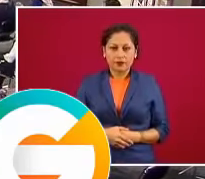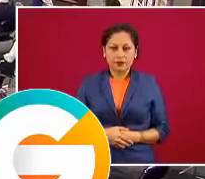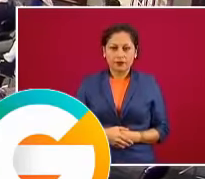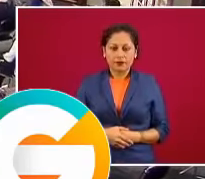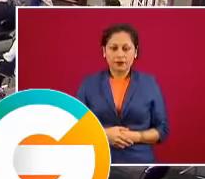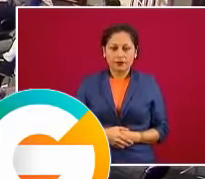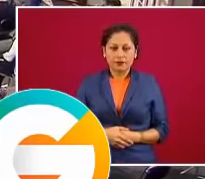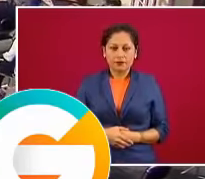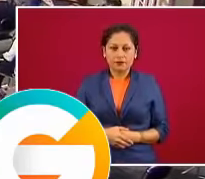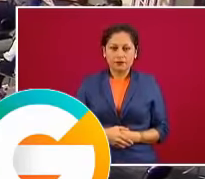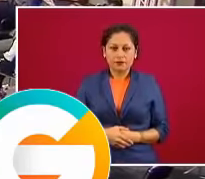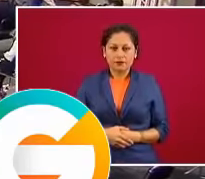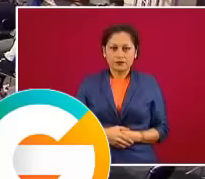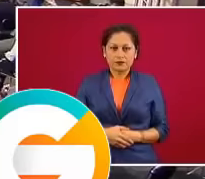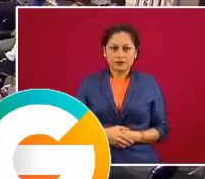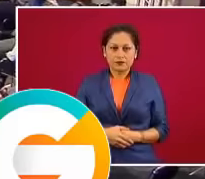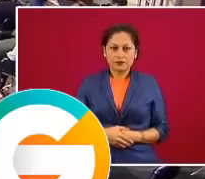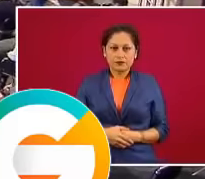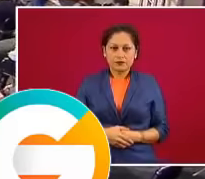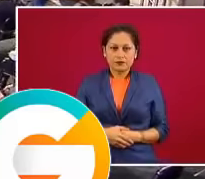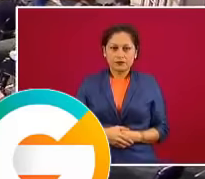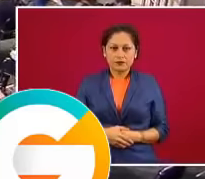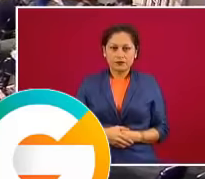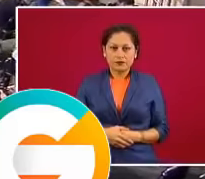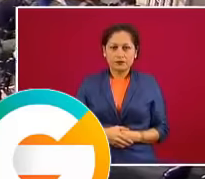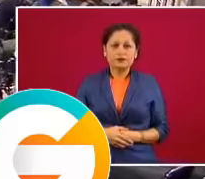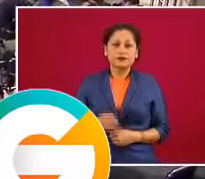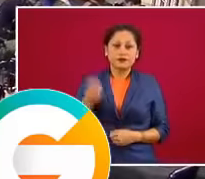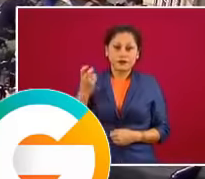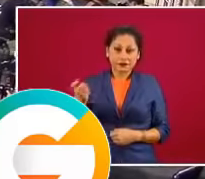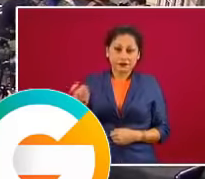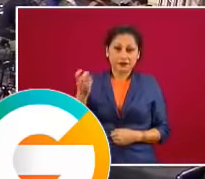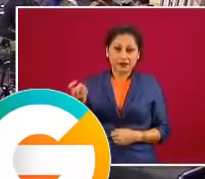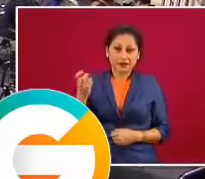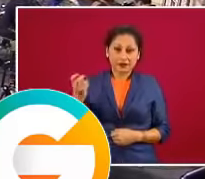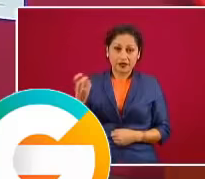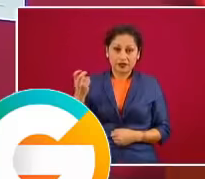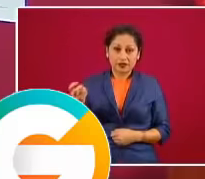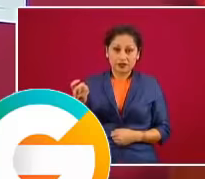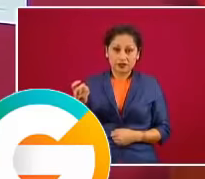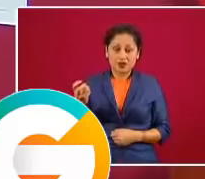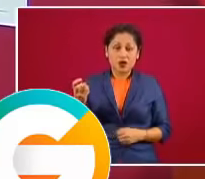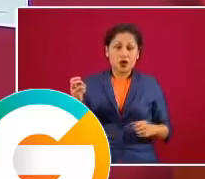Esto es lo que más nos ha ayudado.